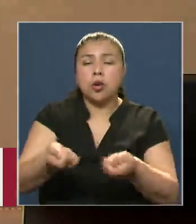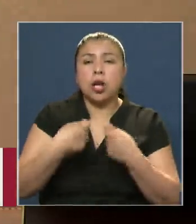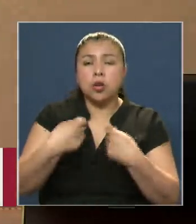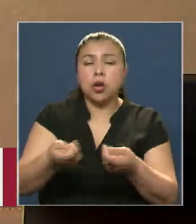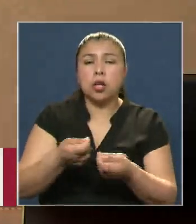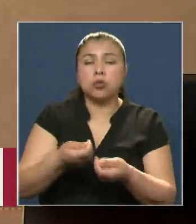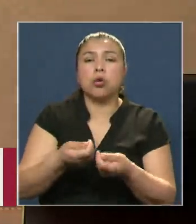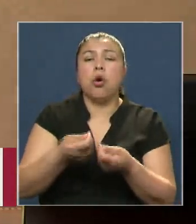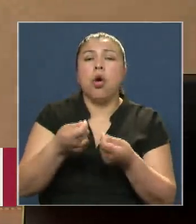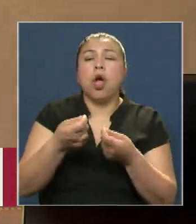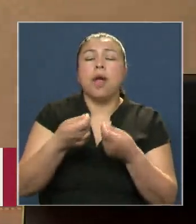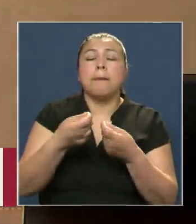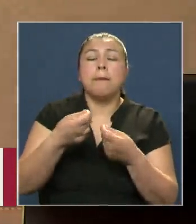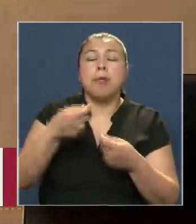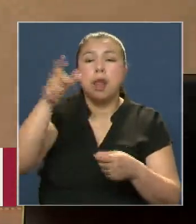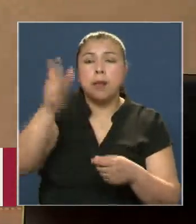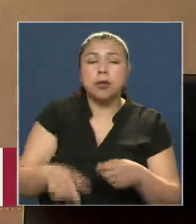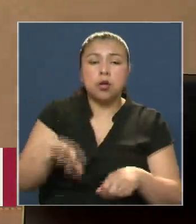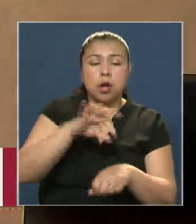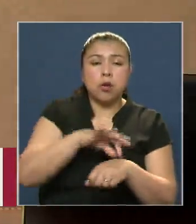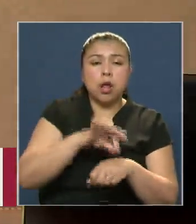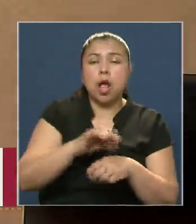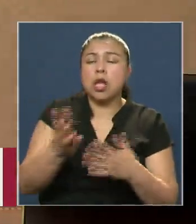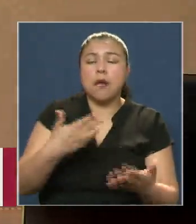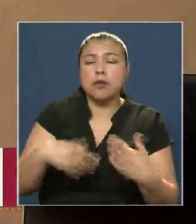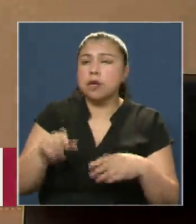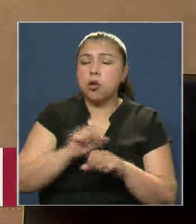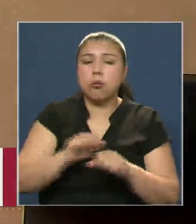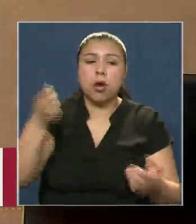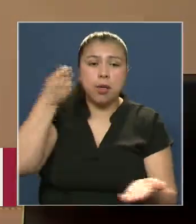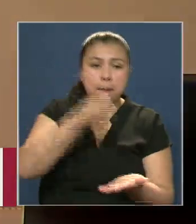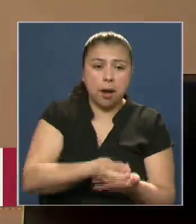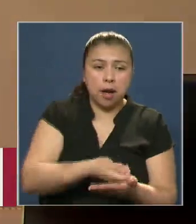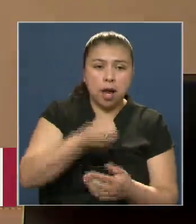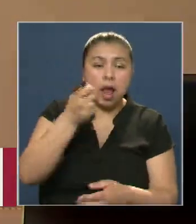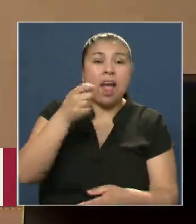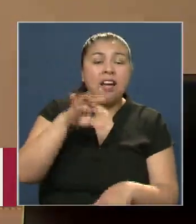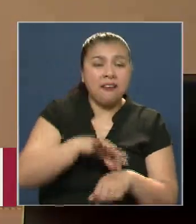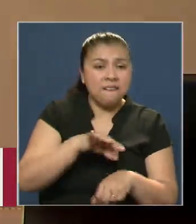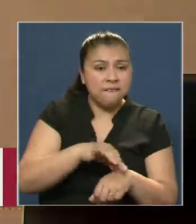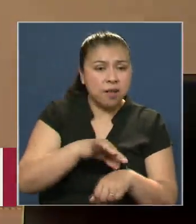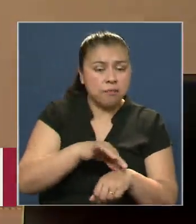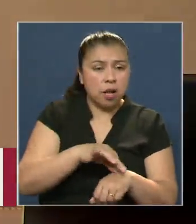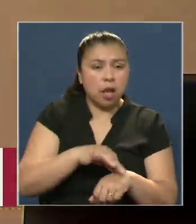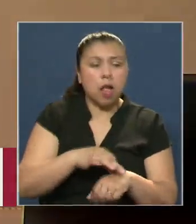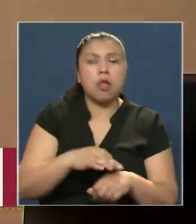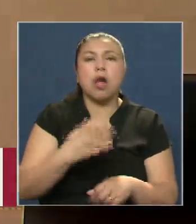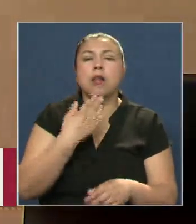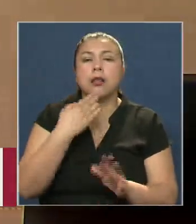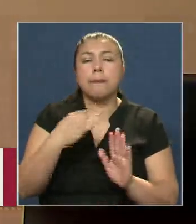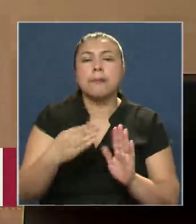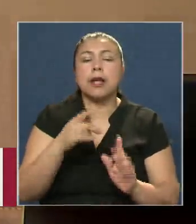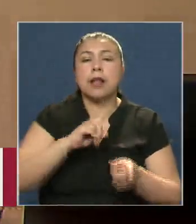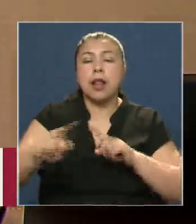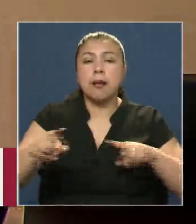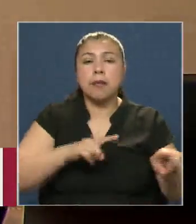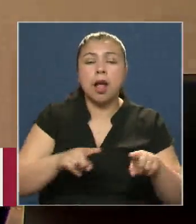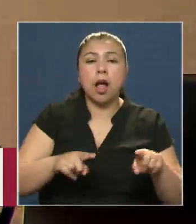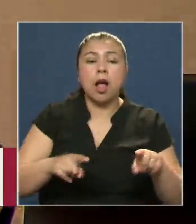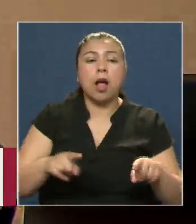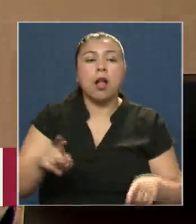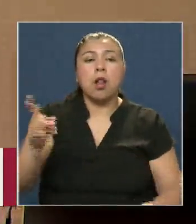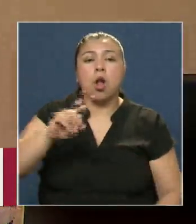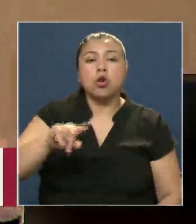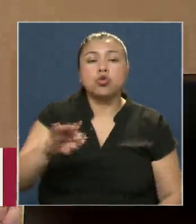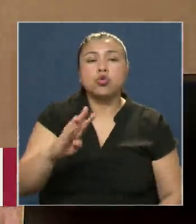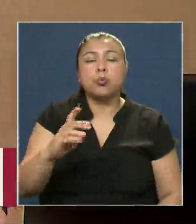familias que precisamente no tienen cómo financiarla. Están algunas medidas administrativas, como por ejemplo el